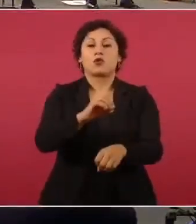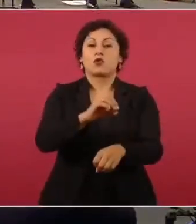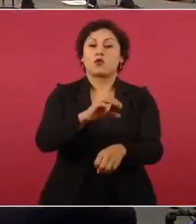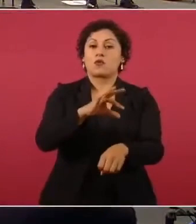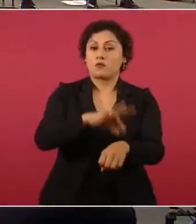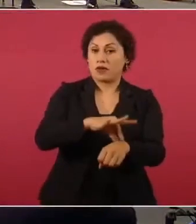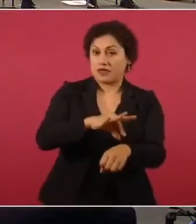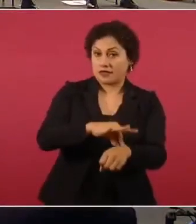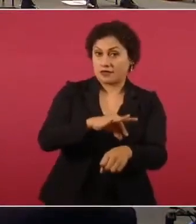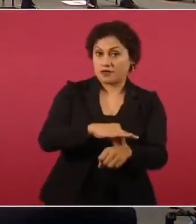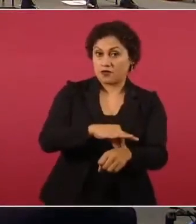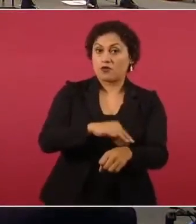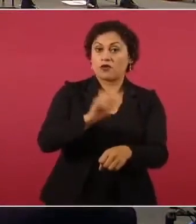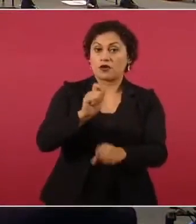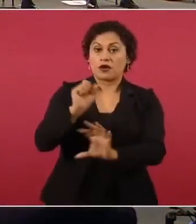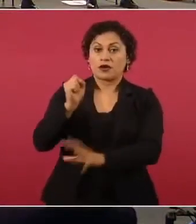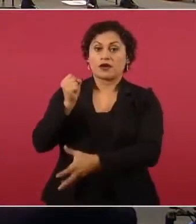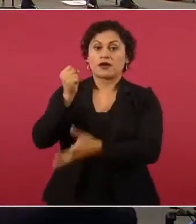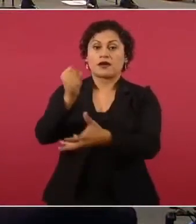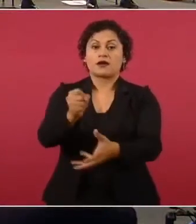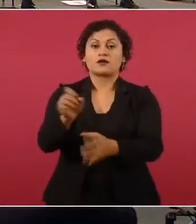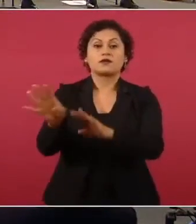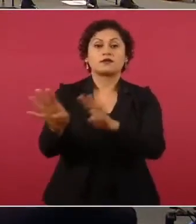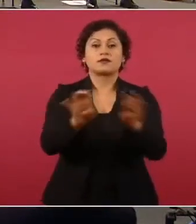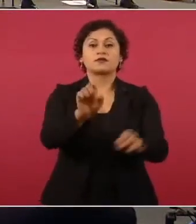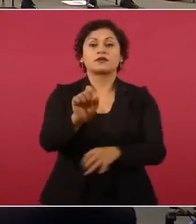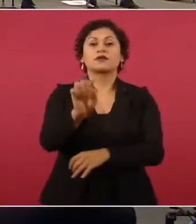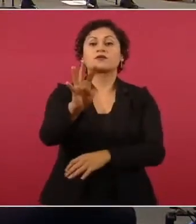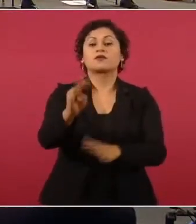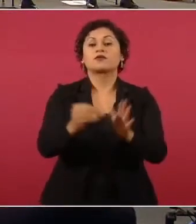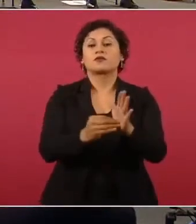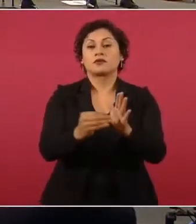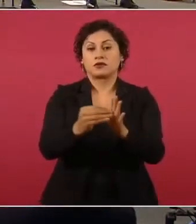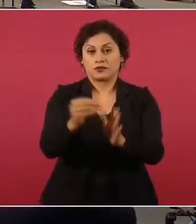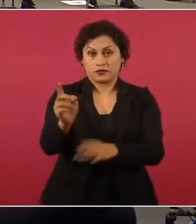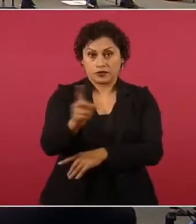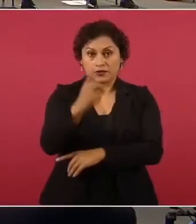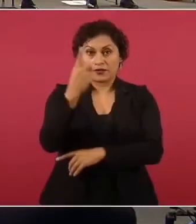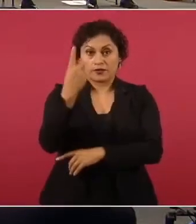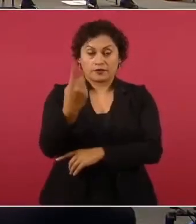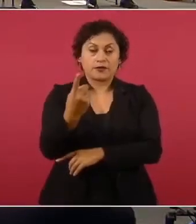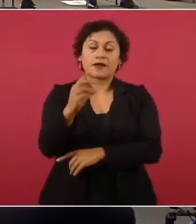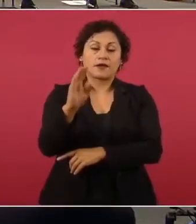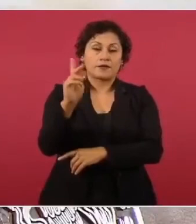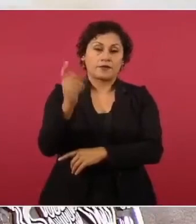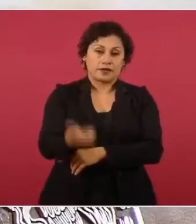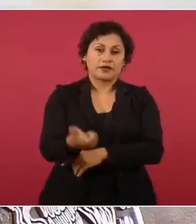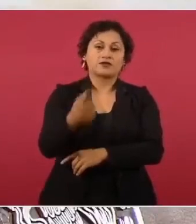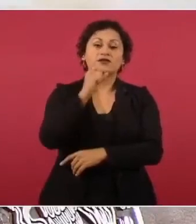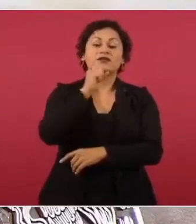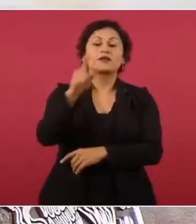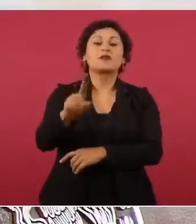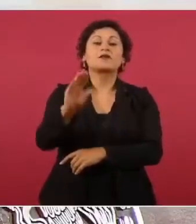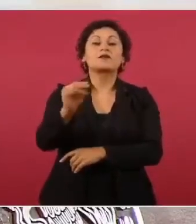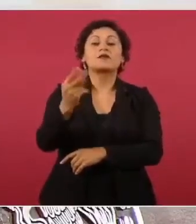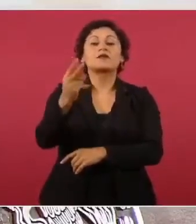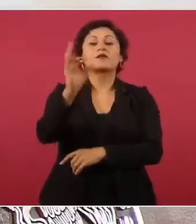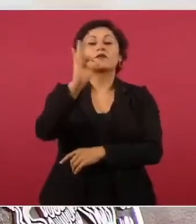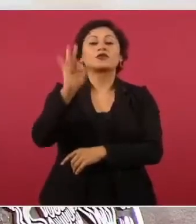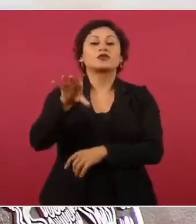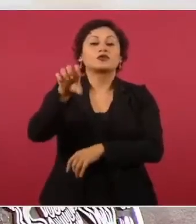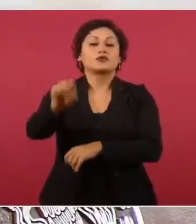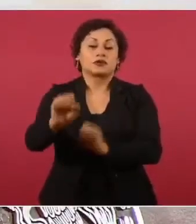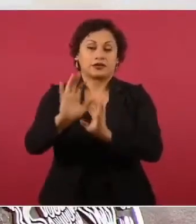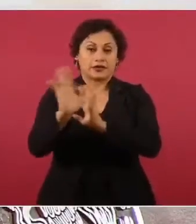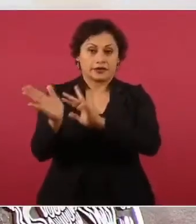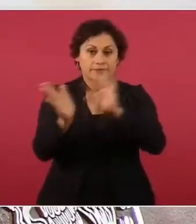enfermería. Es una inversión de 924 millones de pesos que ya tiene un avance del 92% en el ejercicio. En el